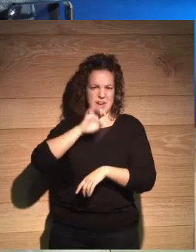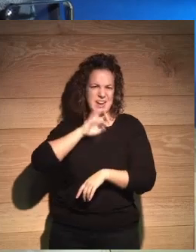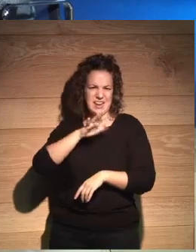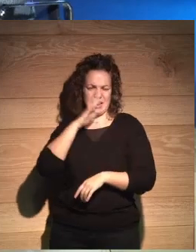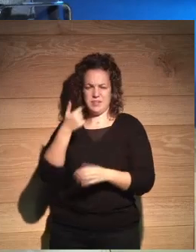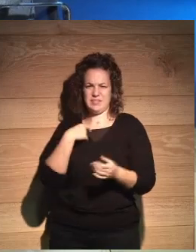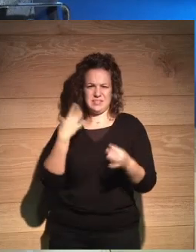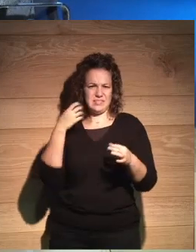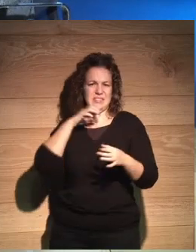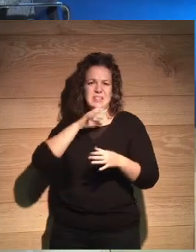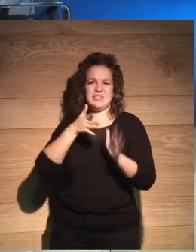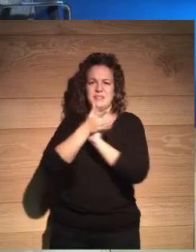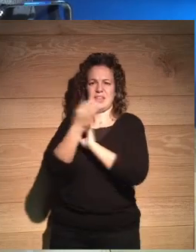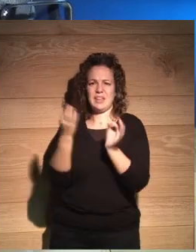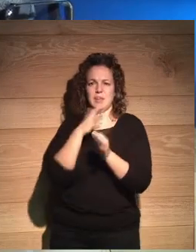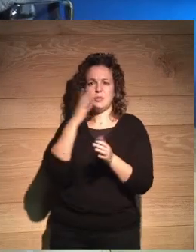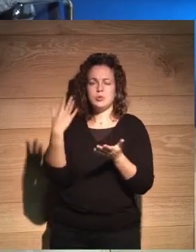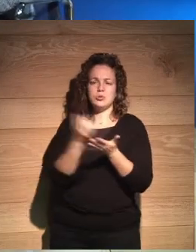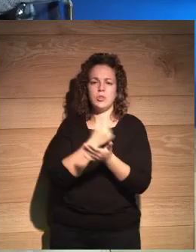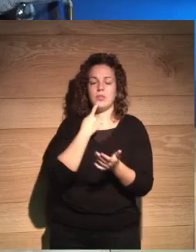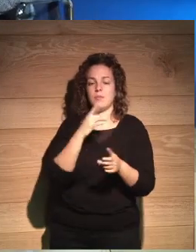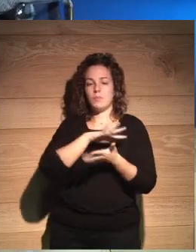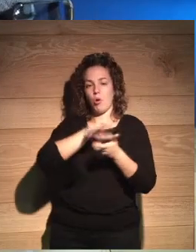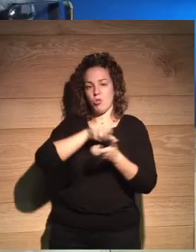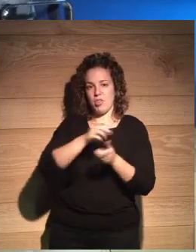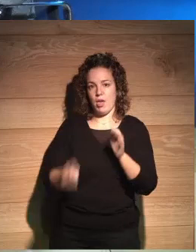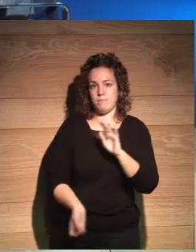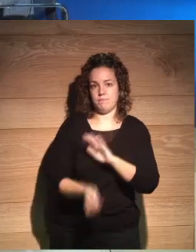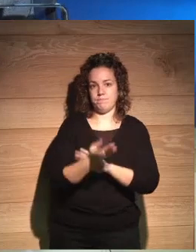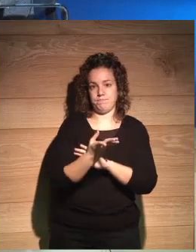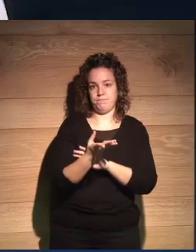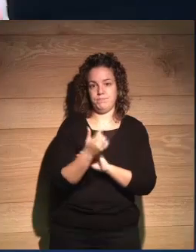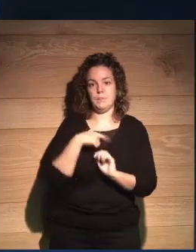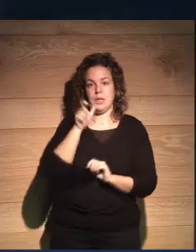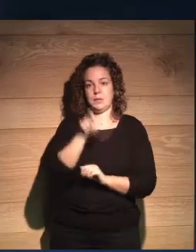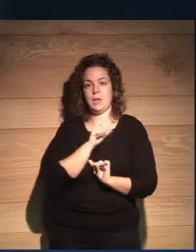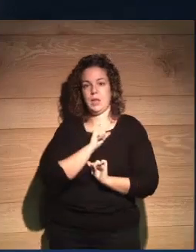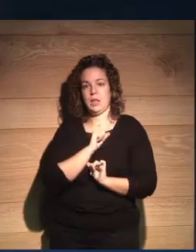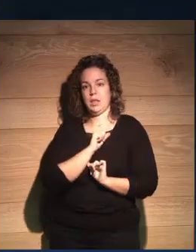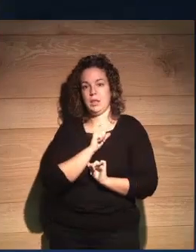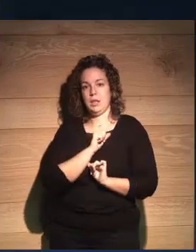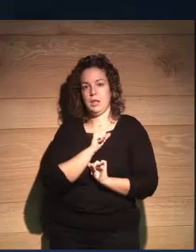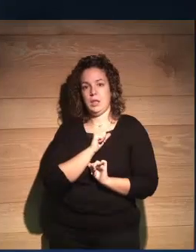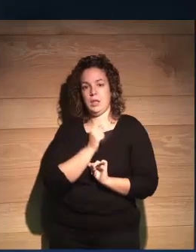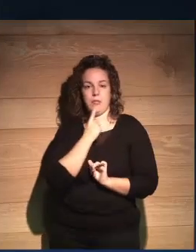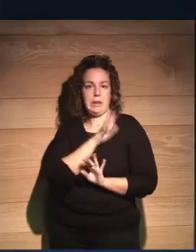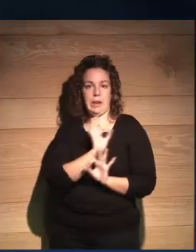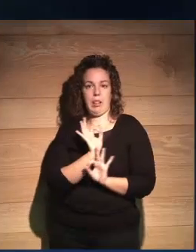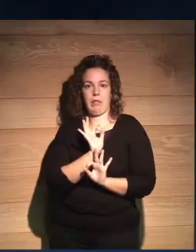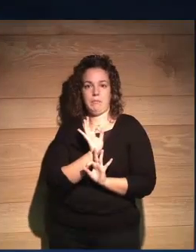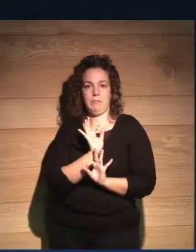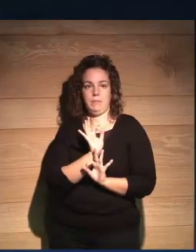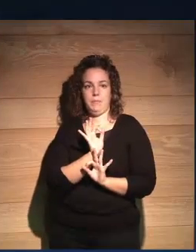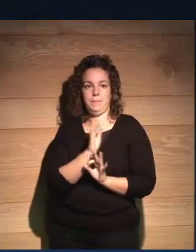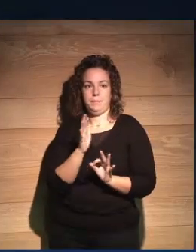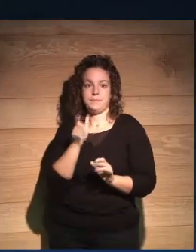raras es que todo el mundo está hablando, sale una noticia. Entonces hay gente que se espera y no dice nada. Y entonces